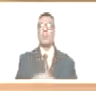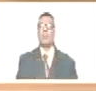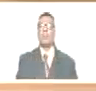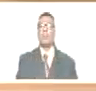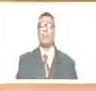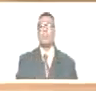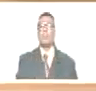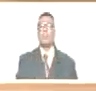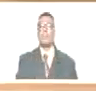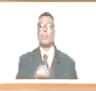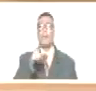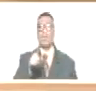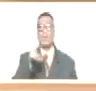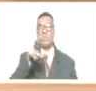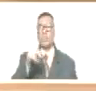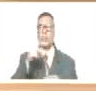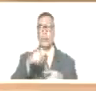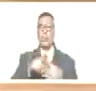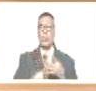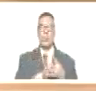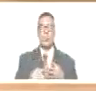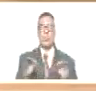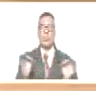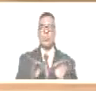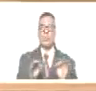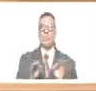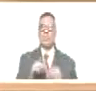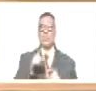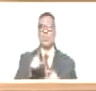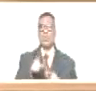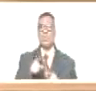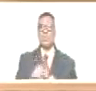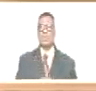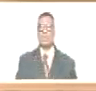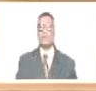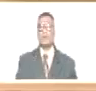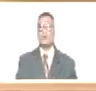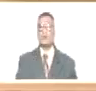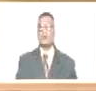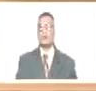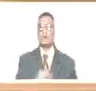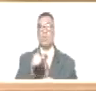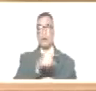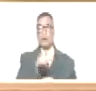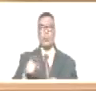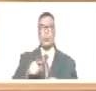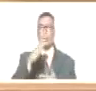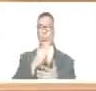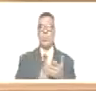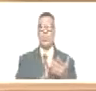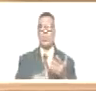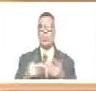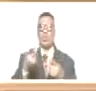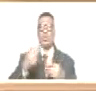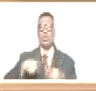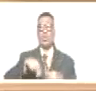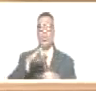no es cualquier cosa. Eso es nada más y nada menos que un tercio de las reservas líquidas del Banco Central.